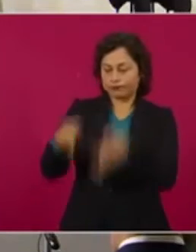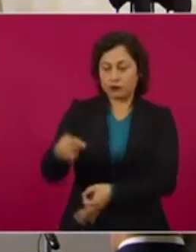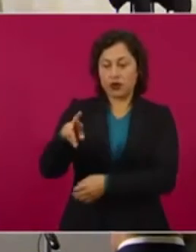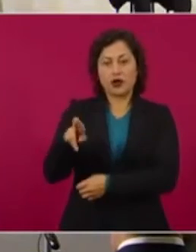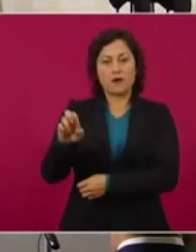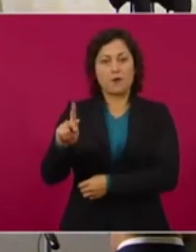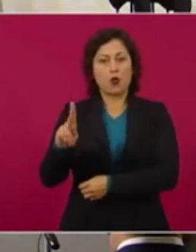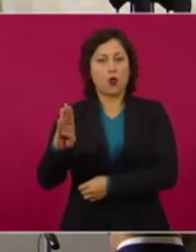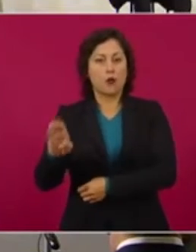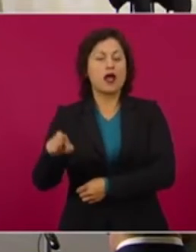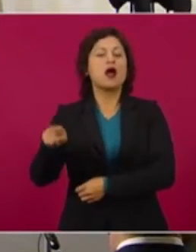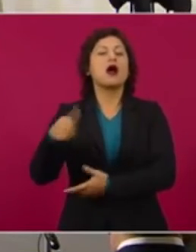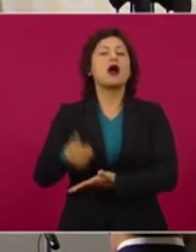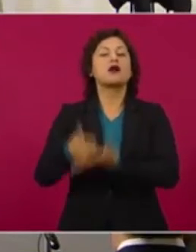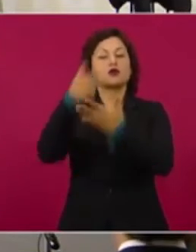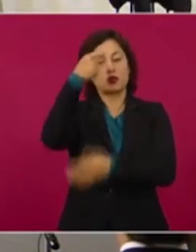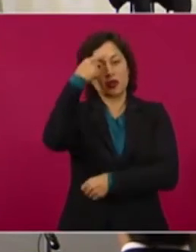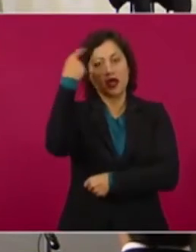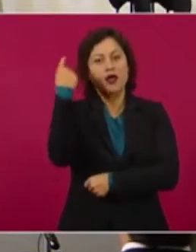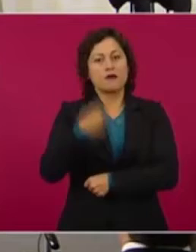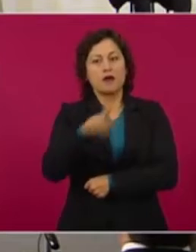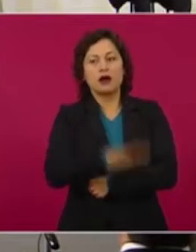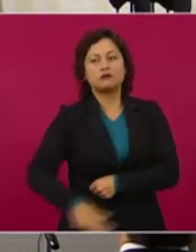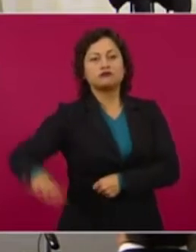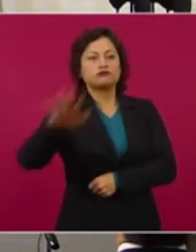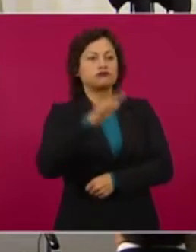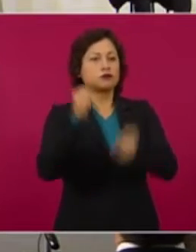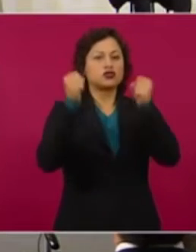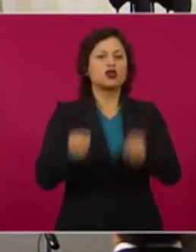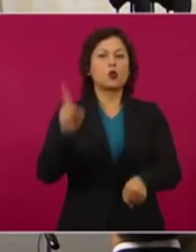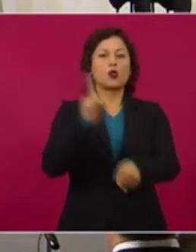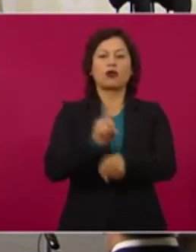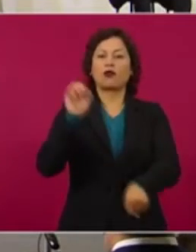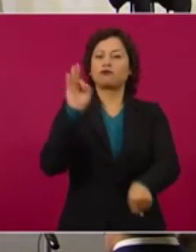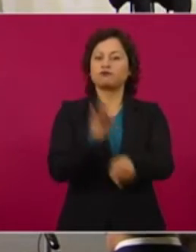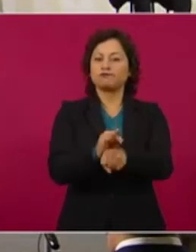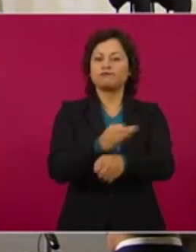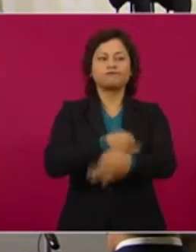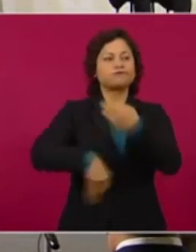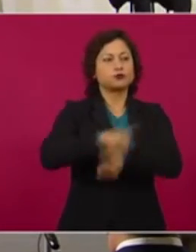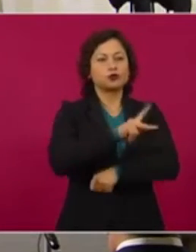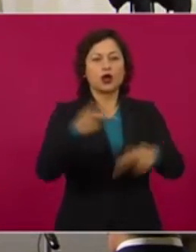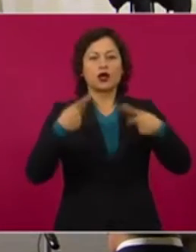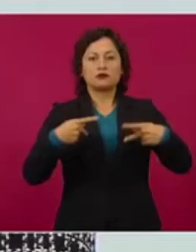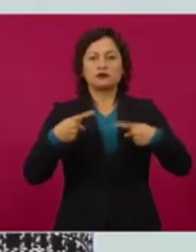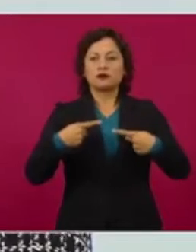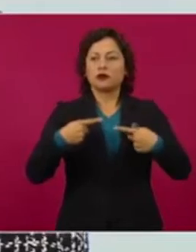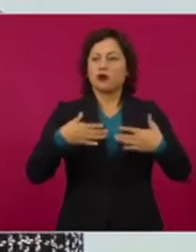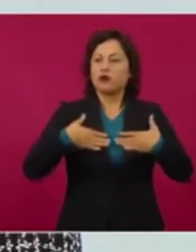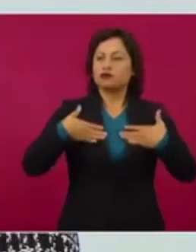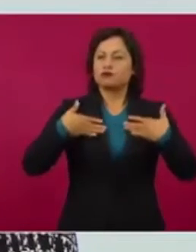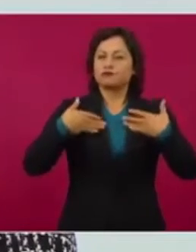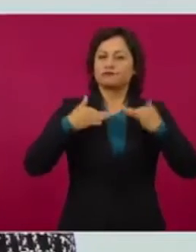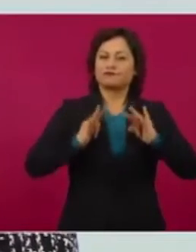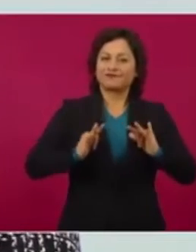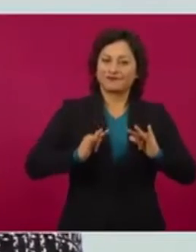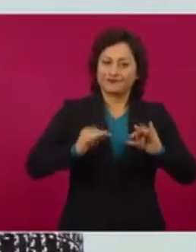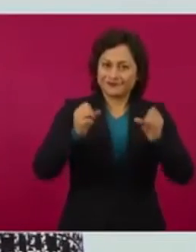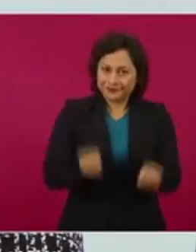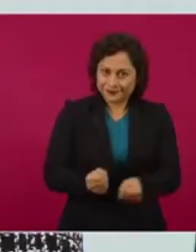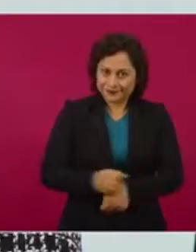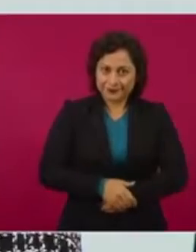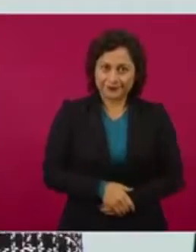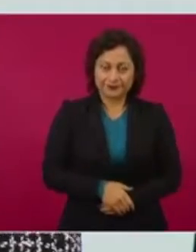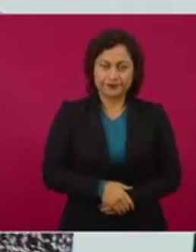certeza jurídica, patrimonial y de seguridad a la población. Esta